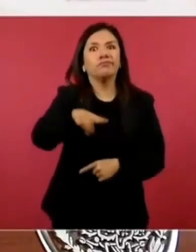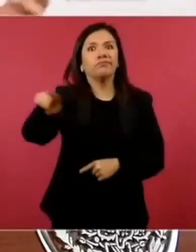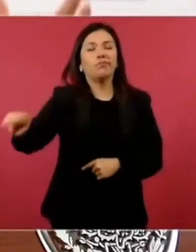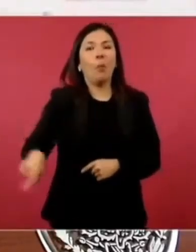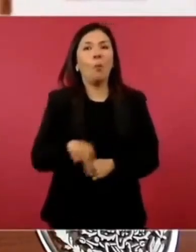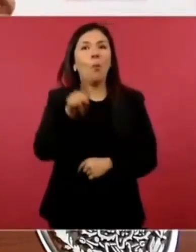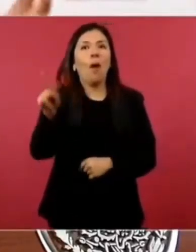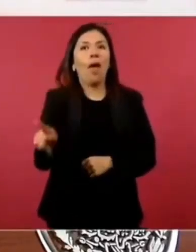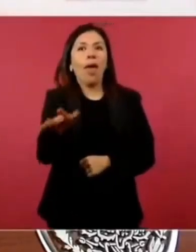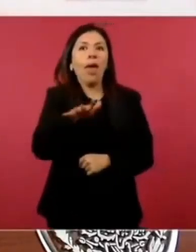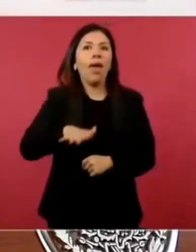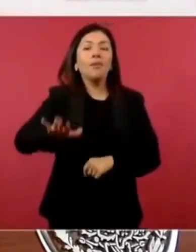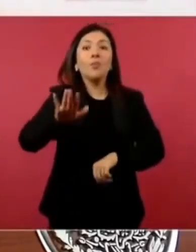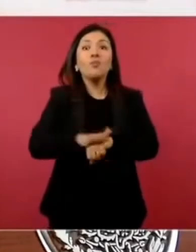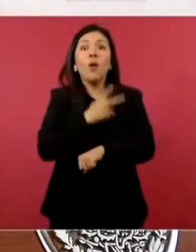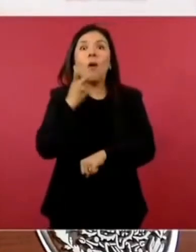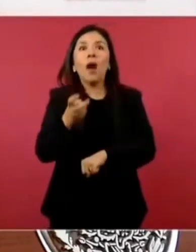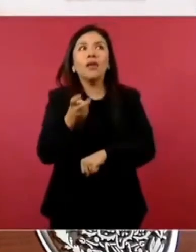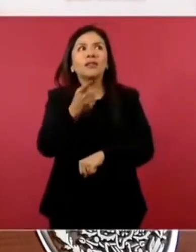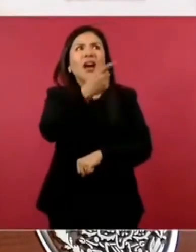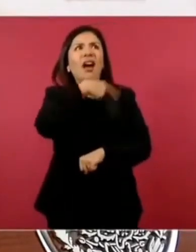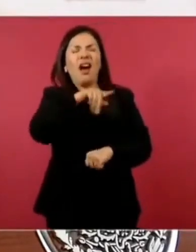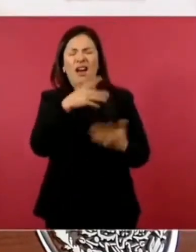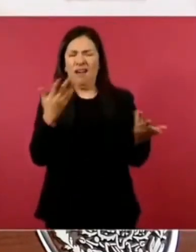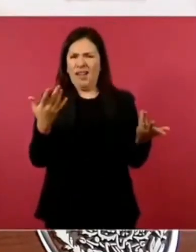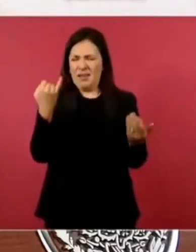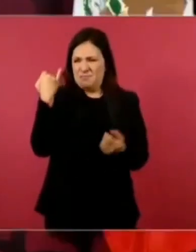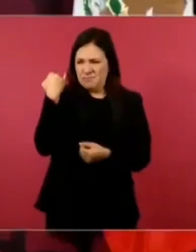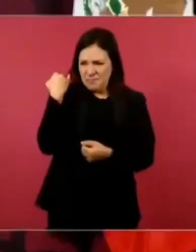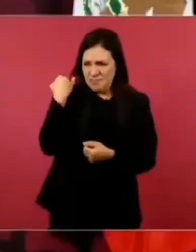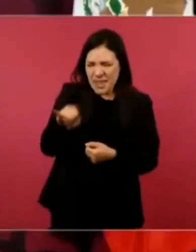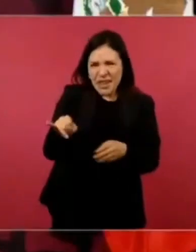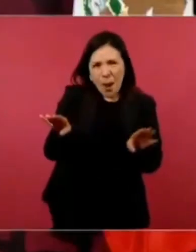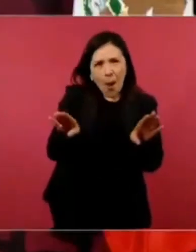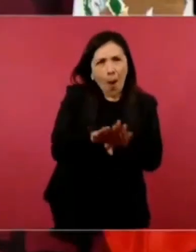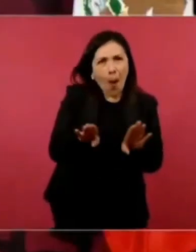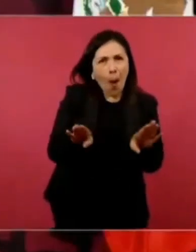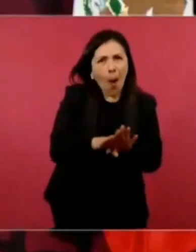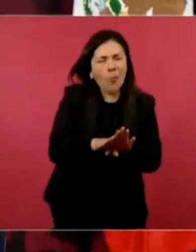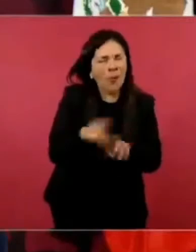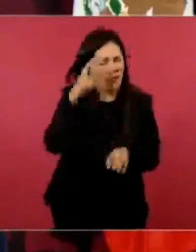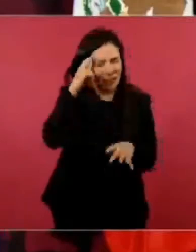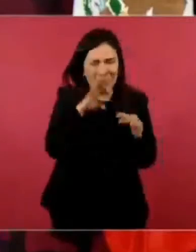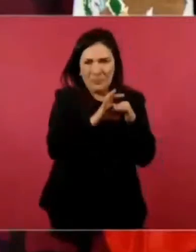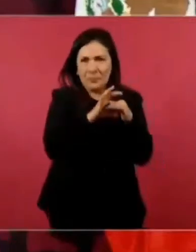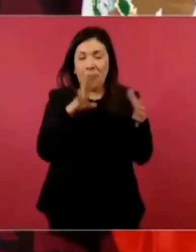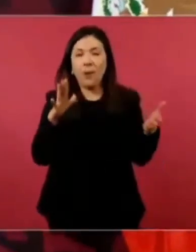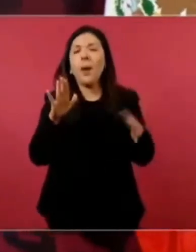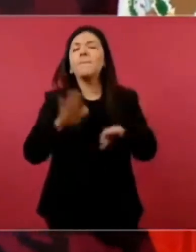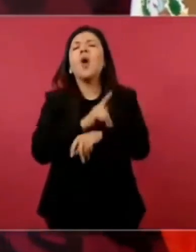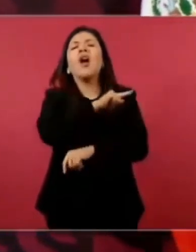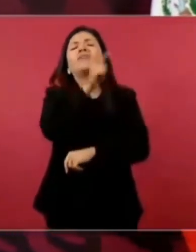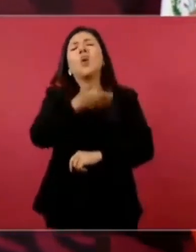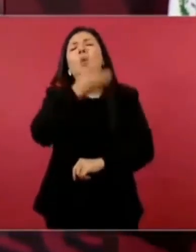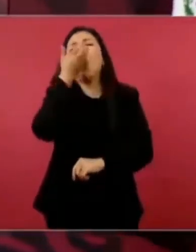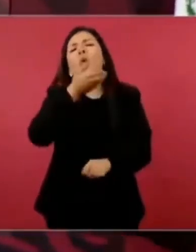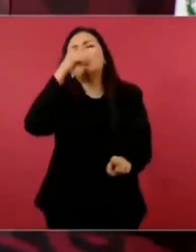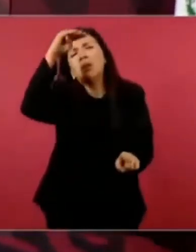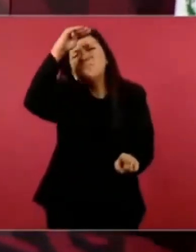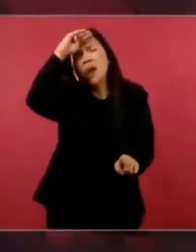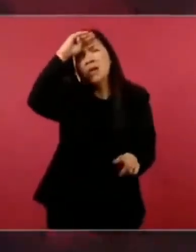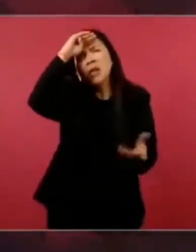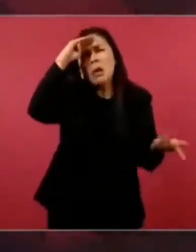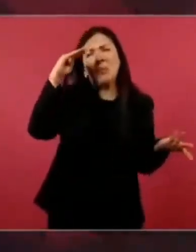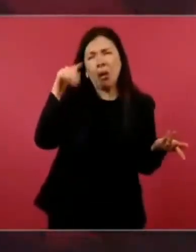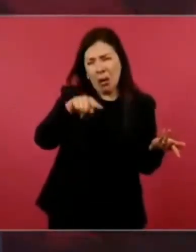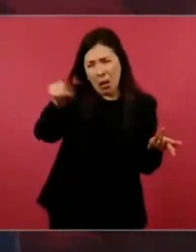Por eso el desconcierto de algunos, porque pensaban de que el